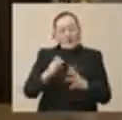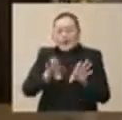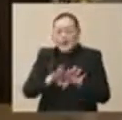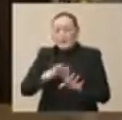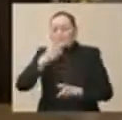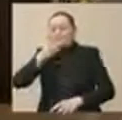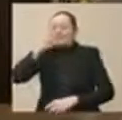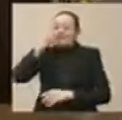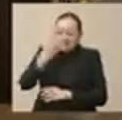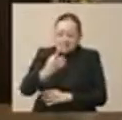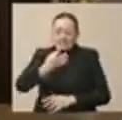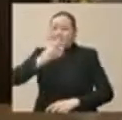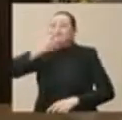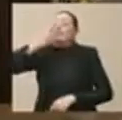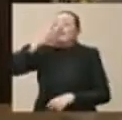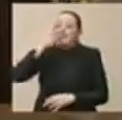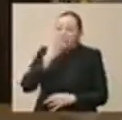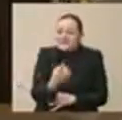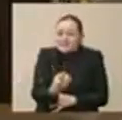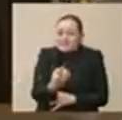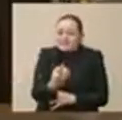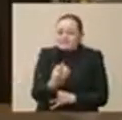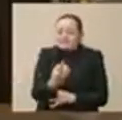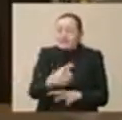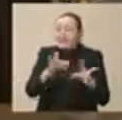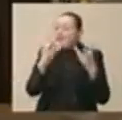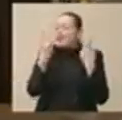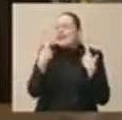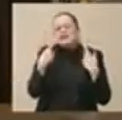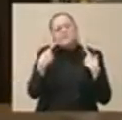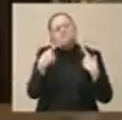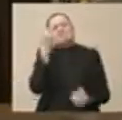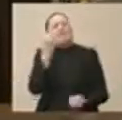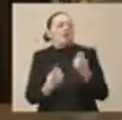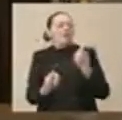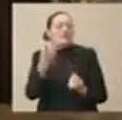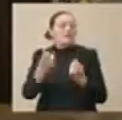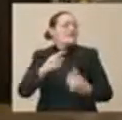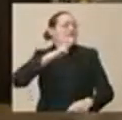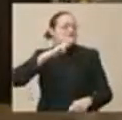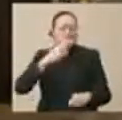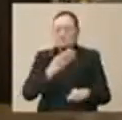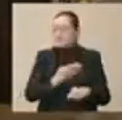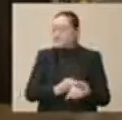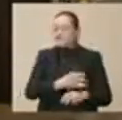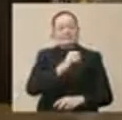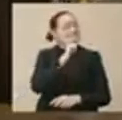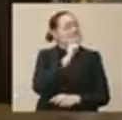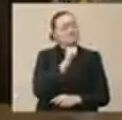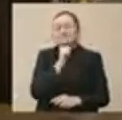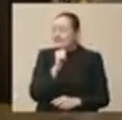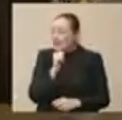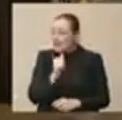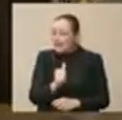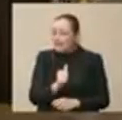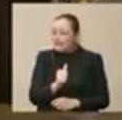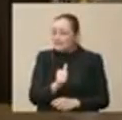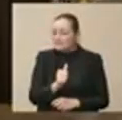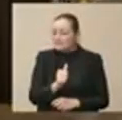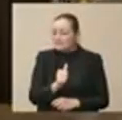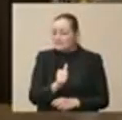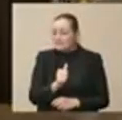múltiples llamados y recomendaciones no fuimos todas y todos responsables al menos no lo